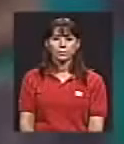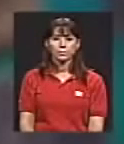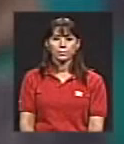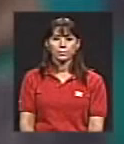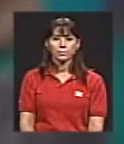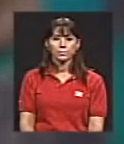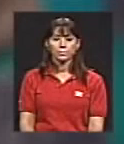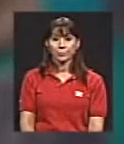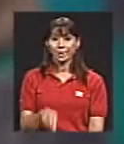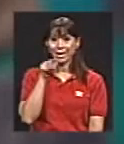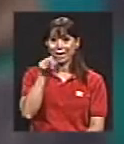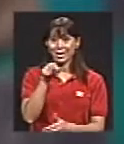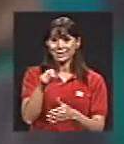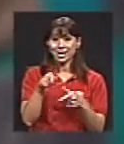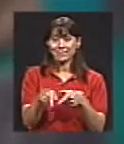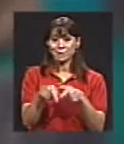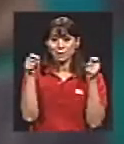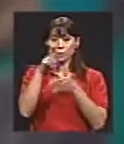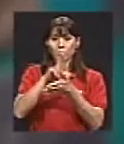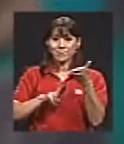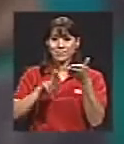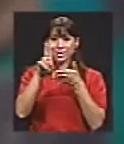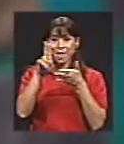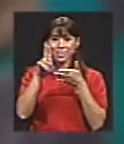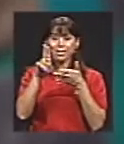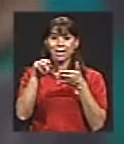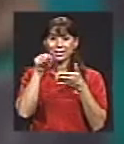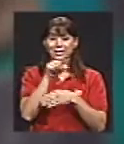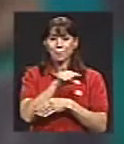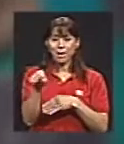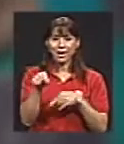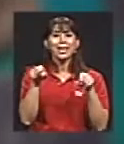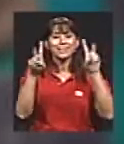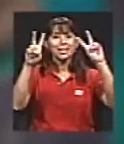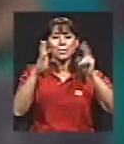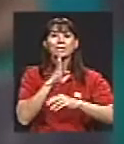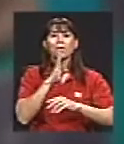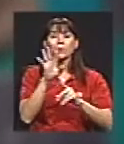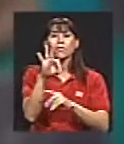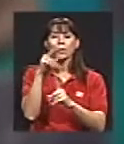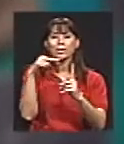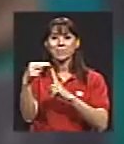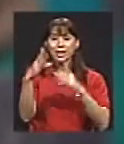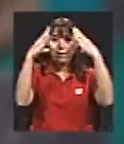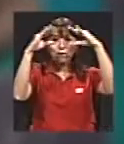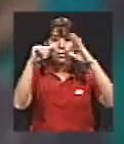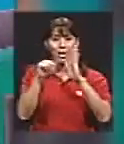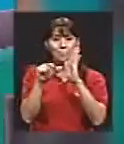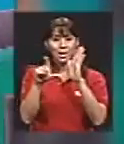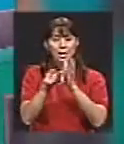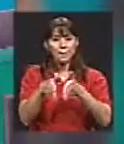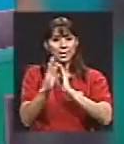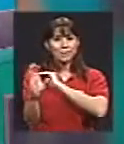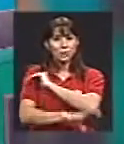esa es la portada universidad de esta semana es el tema que estamos tratando también en puntos de vista informe legislativo pide sancionar a diez jerarcas